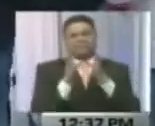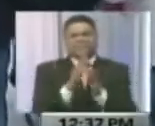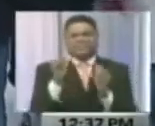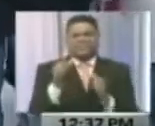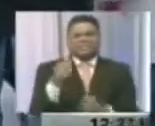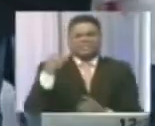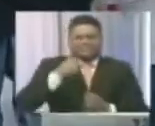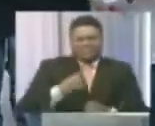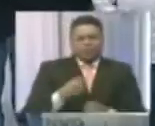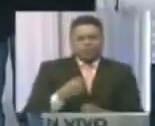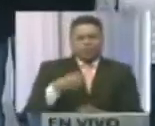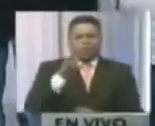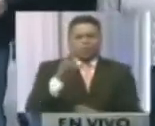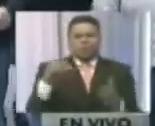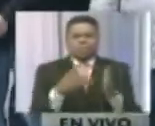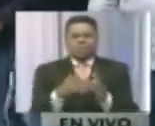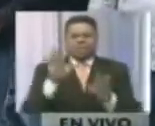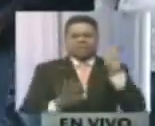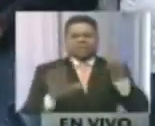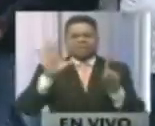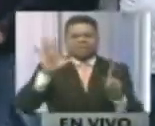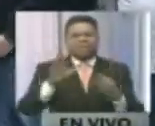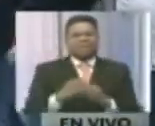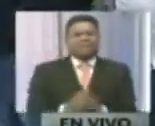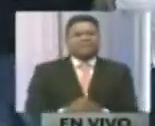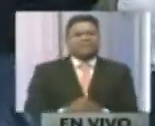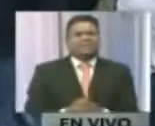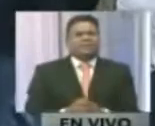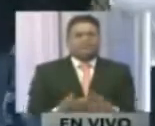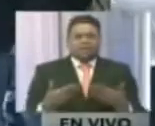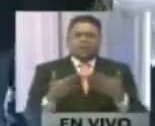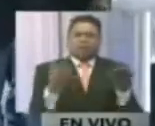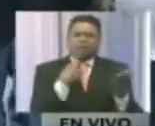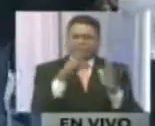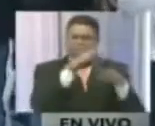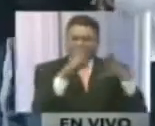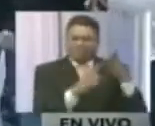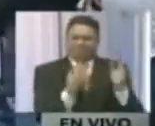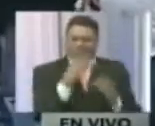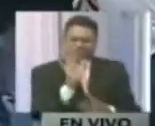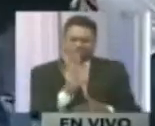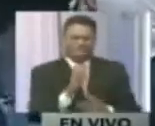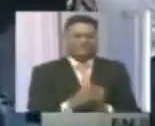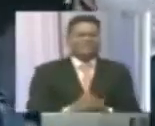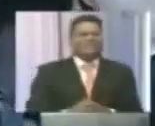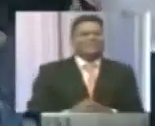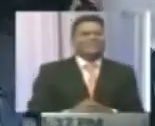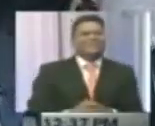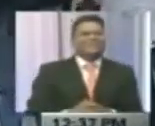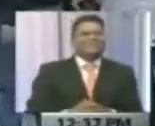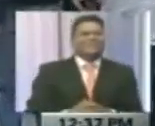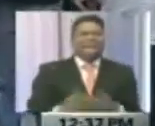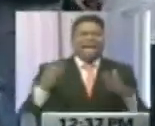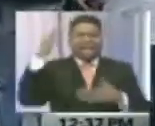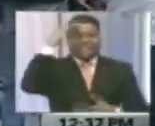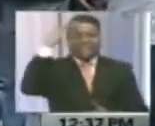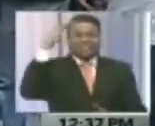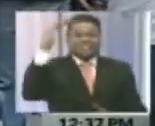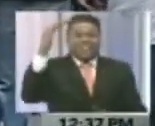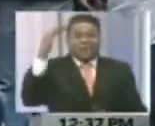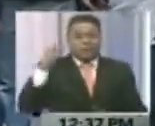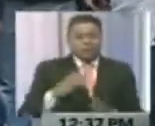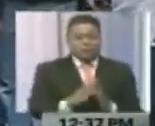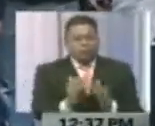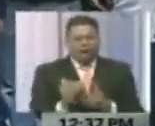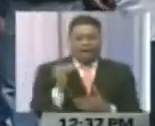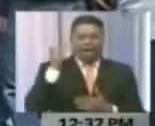sea el ministro del Poder Popular para la Cultura quien nos brinde mayores detalles. Bueno, un saludo de